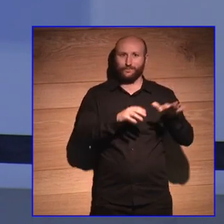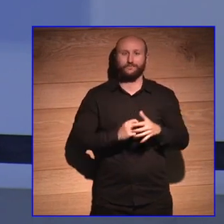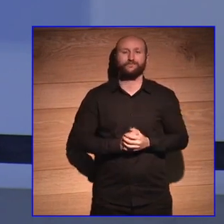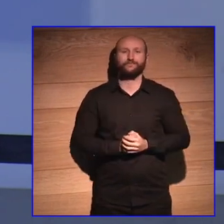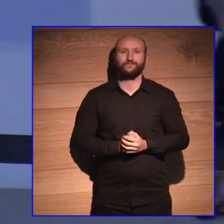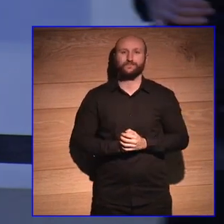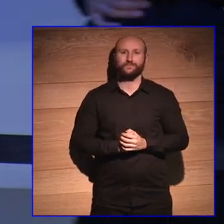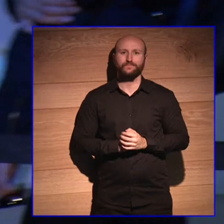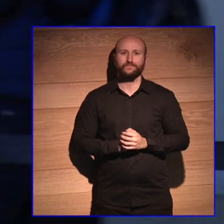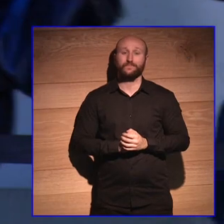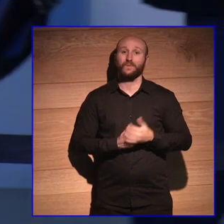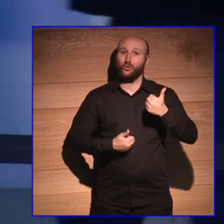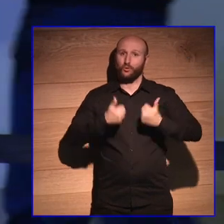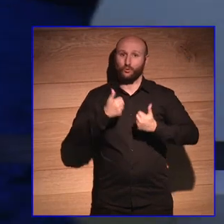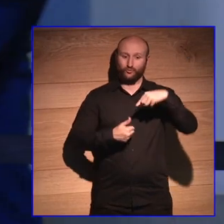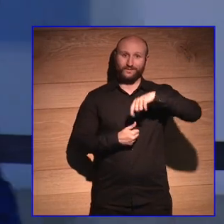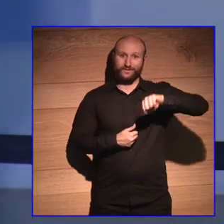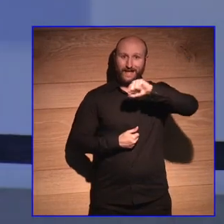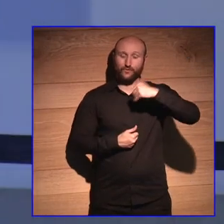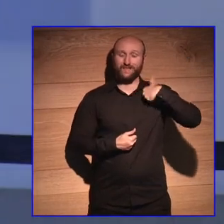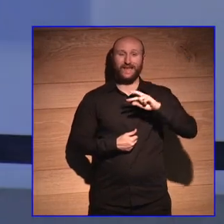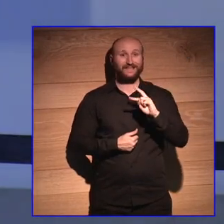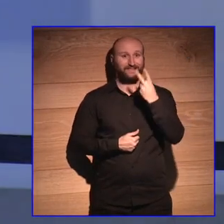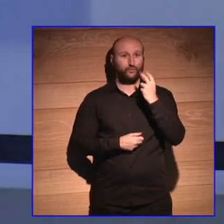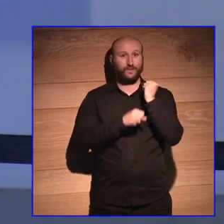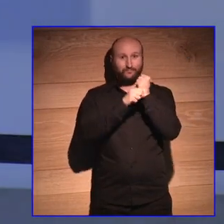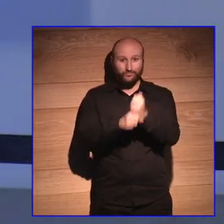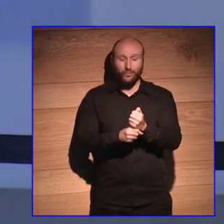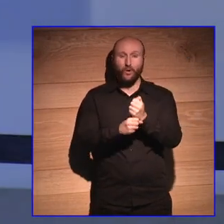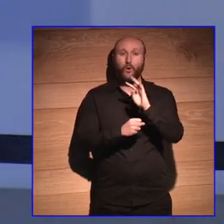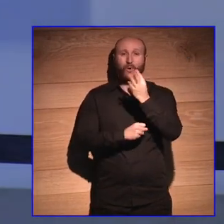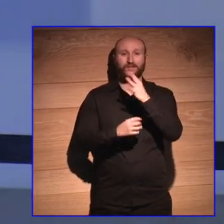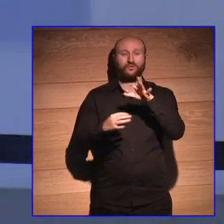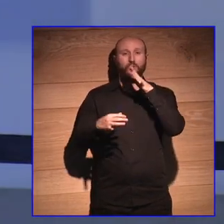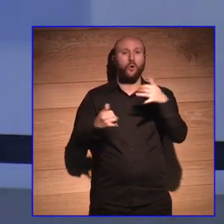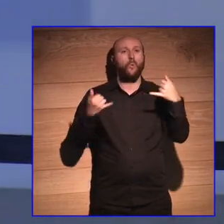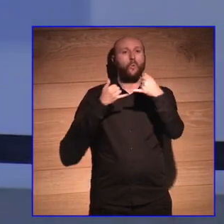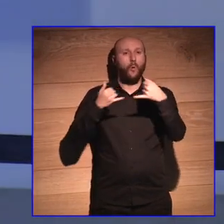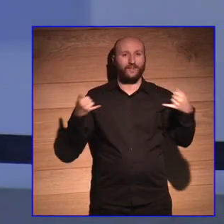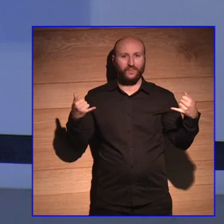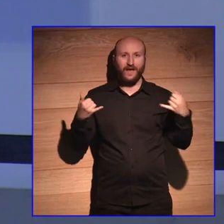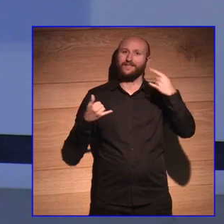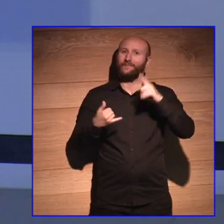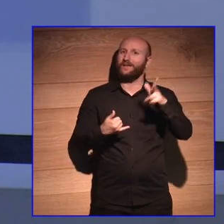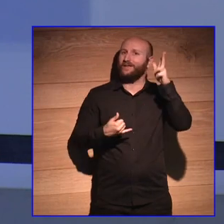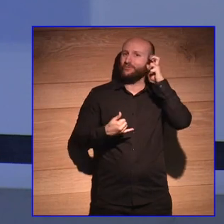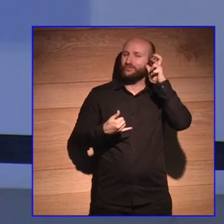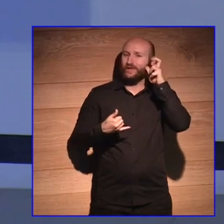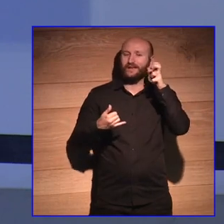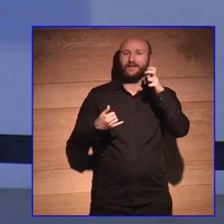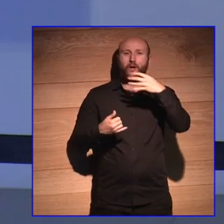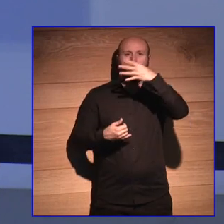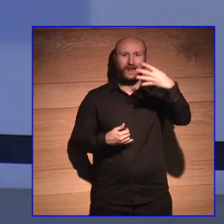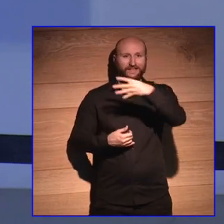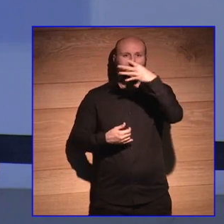y en el concurso que vamos a hacer este año en la segunda edición que va a ser para cuarteto de cuerda las obras también se va a escuchar el cuarteto y estamos